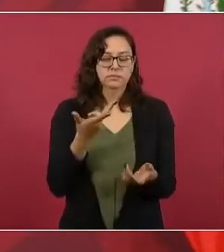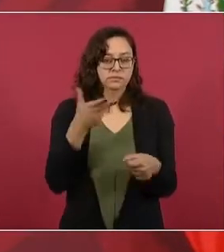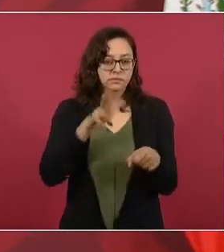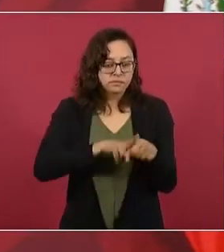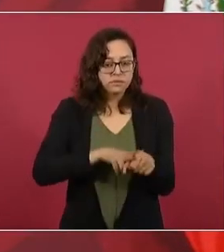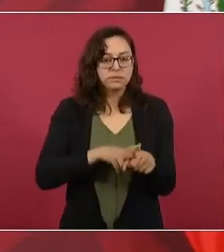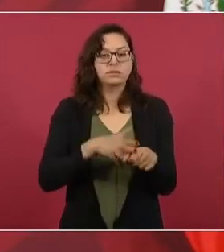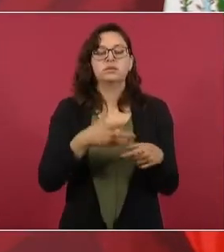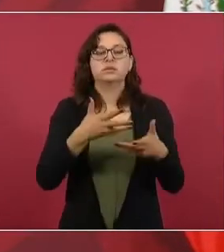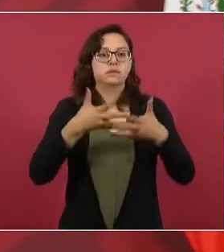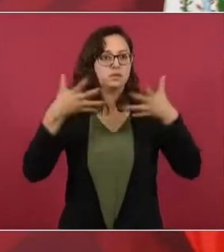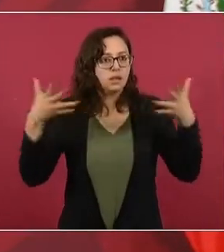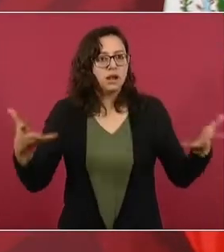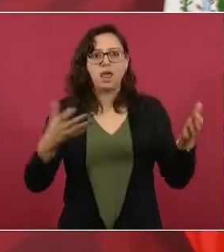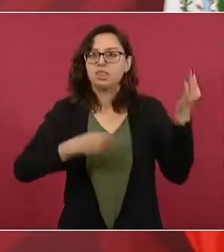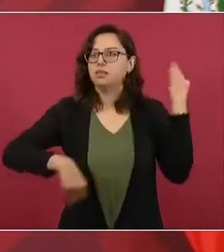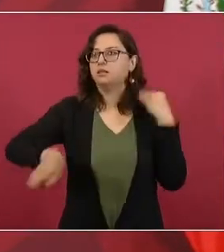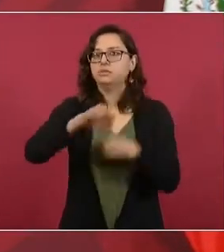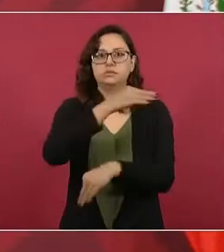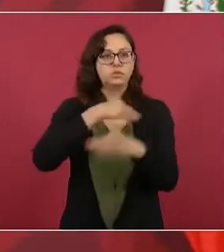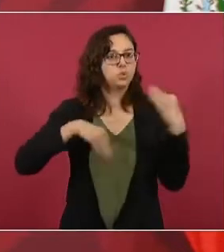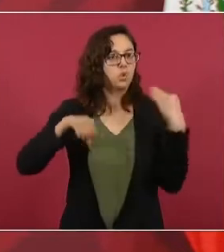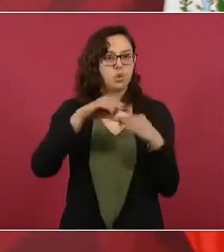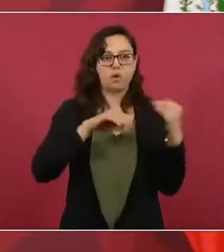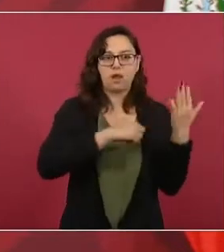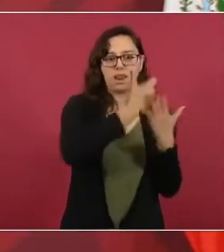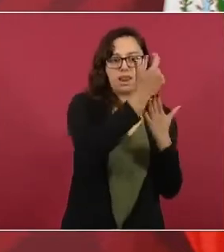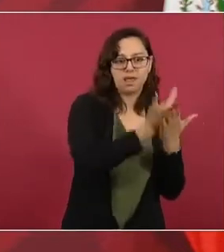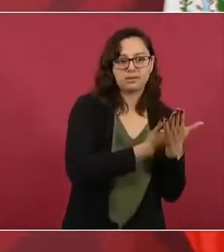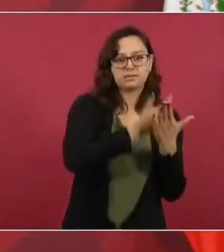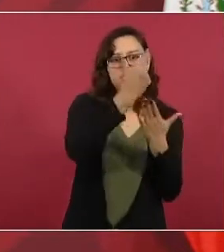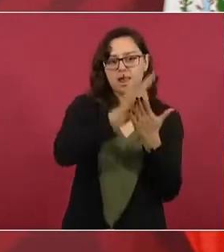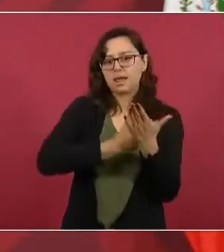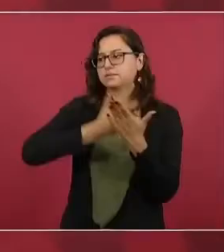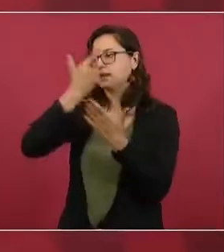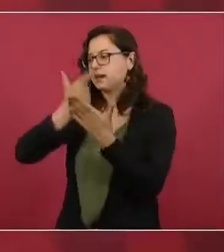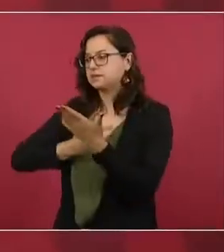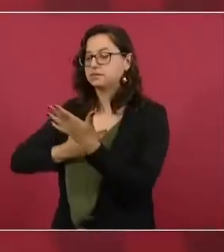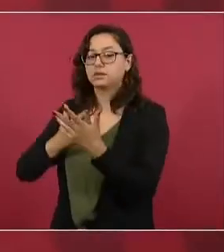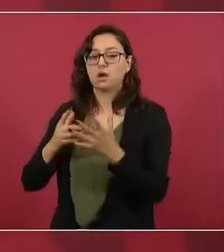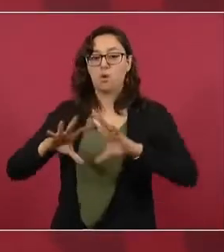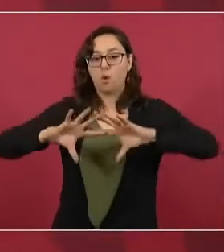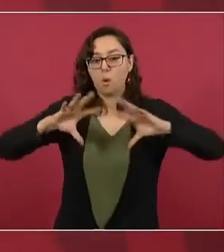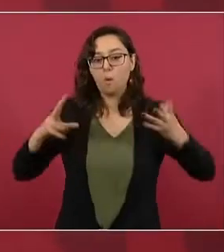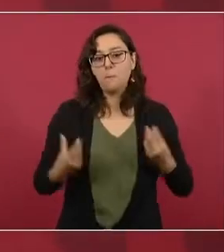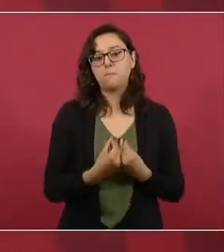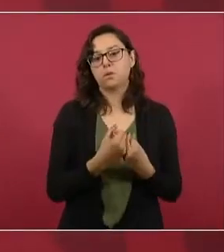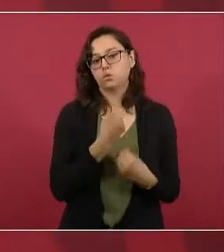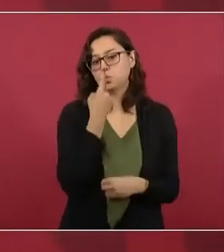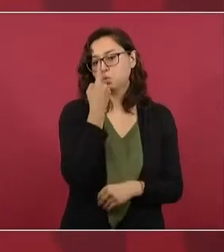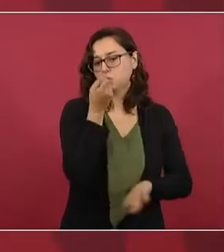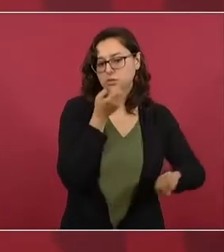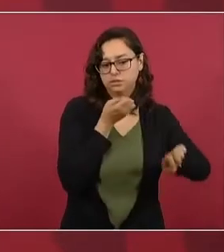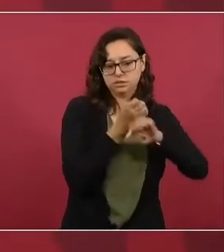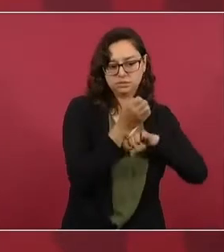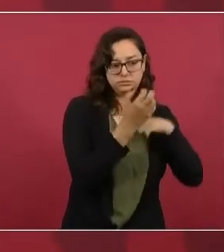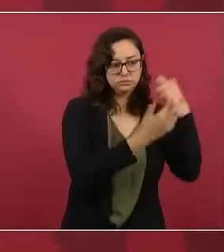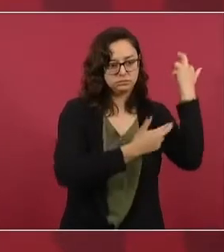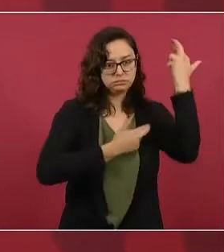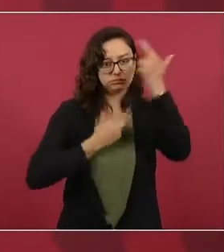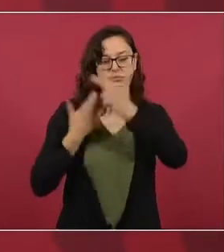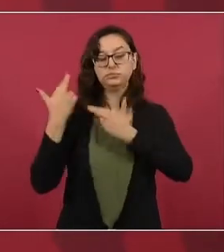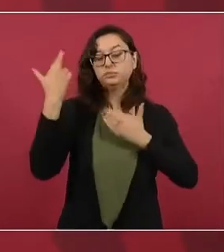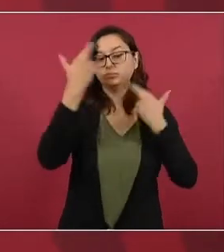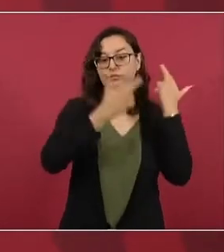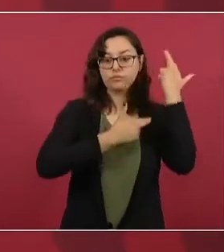hospital, todos en un estado, se está recorriendo con brigadas y